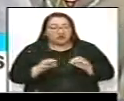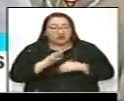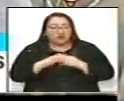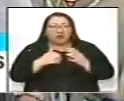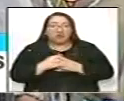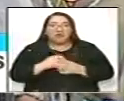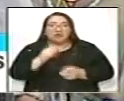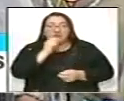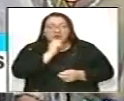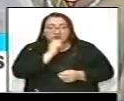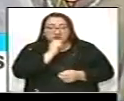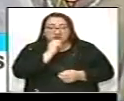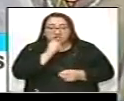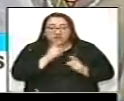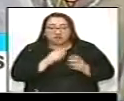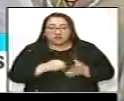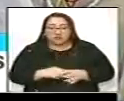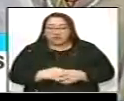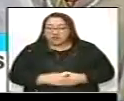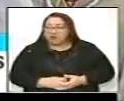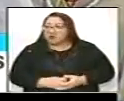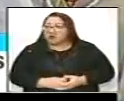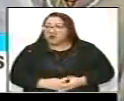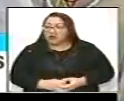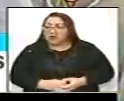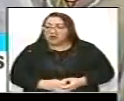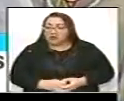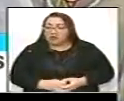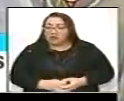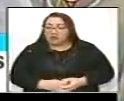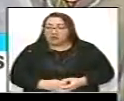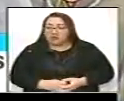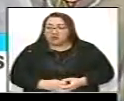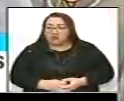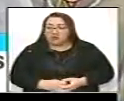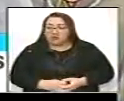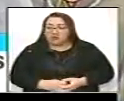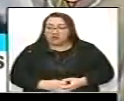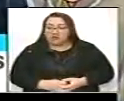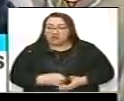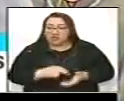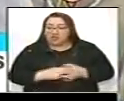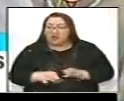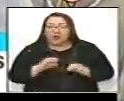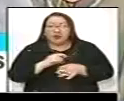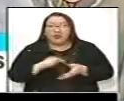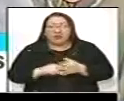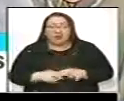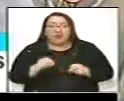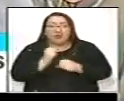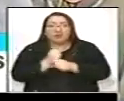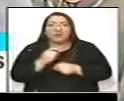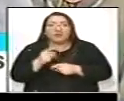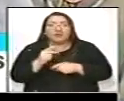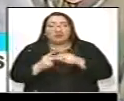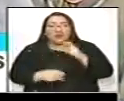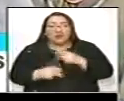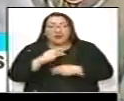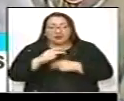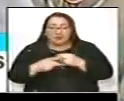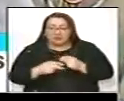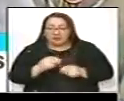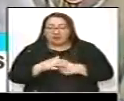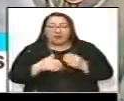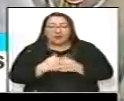privado es un ámbito que habría que repensar. ¿En qué sentido? ¿Acaso no se dice, los vecinos tenemos